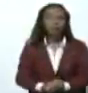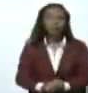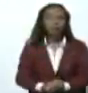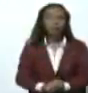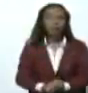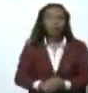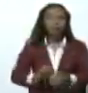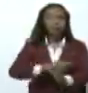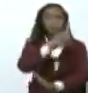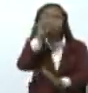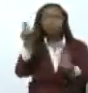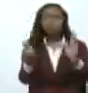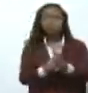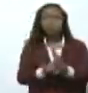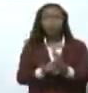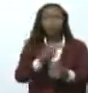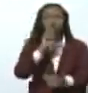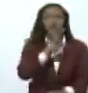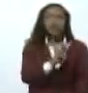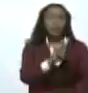para un total de